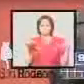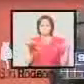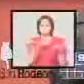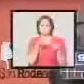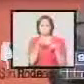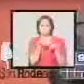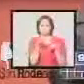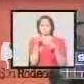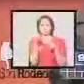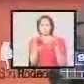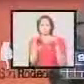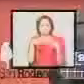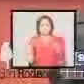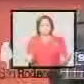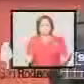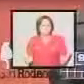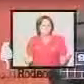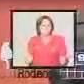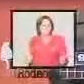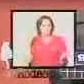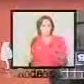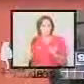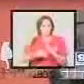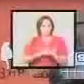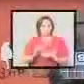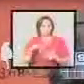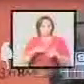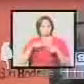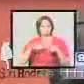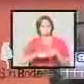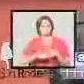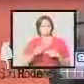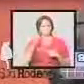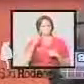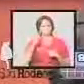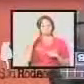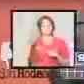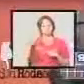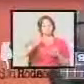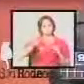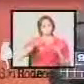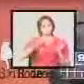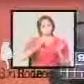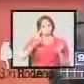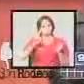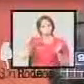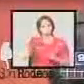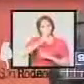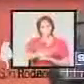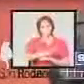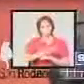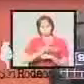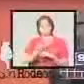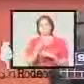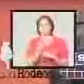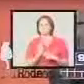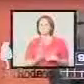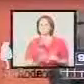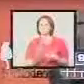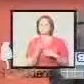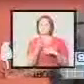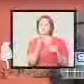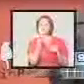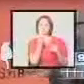estado muy enfermo, tengo casi 80 años. Y fui a renovarlo a los dos días. Y por solo